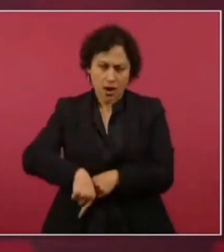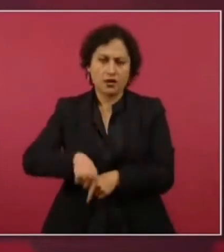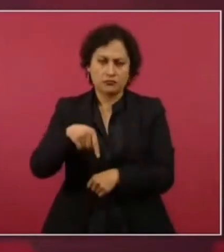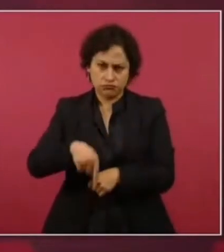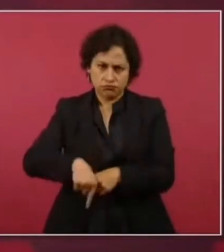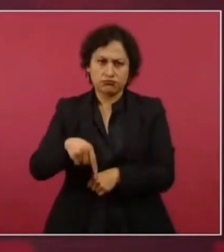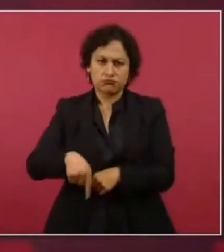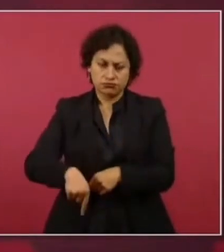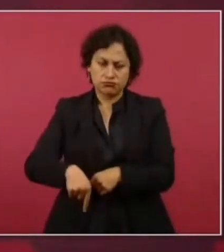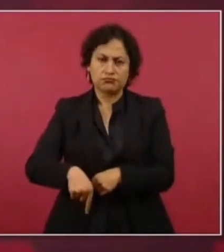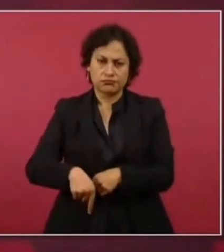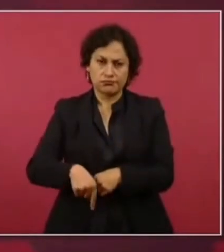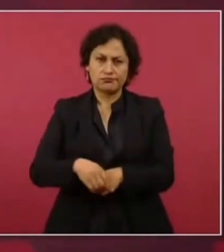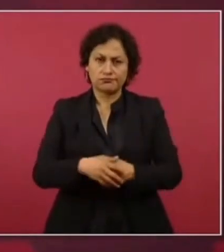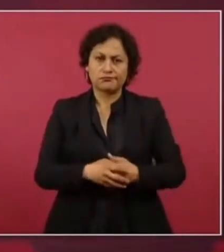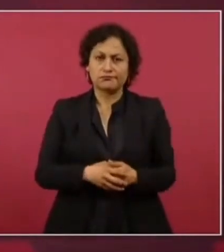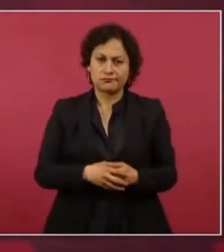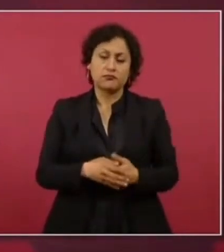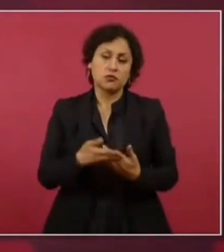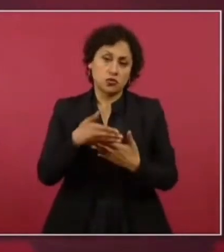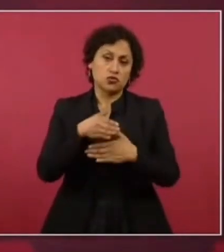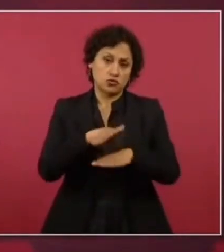por estos temas